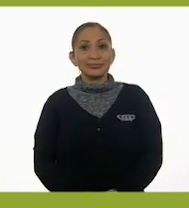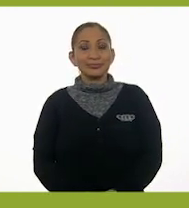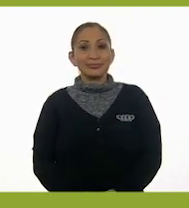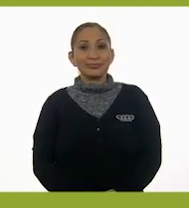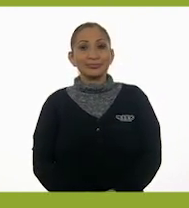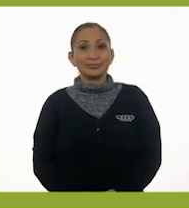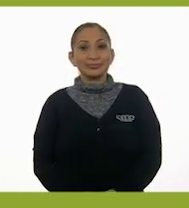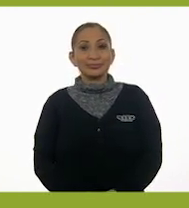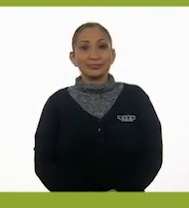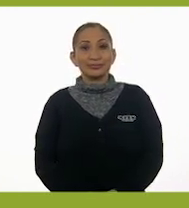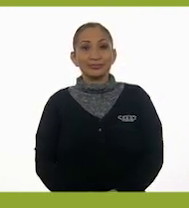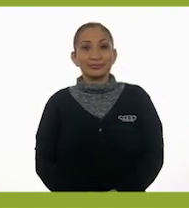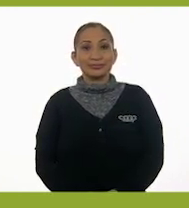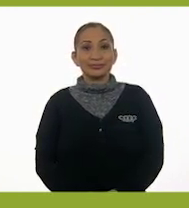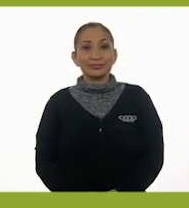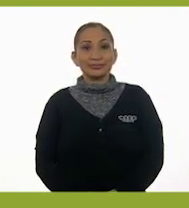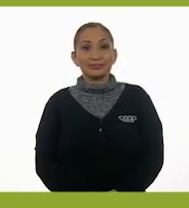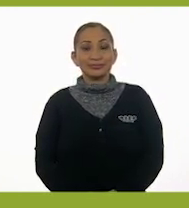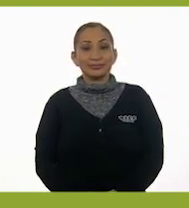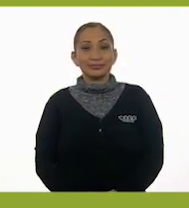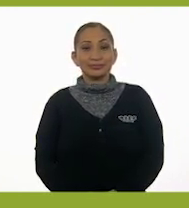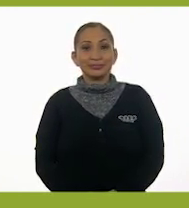800-288-6688 y